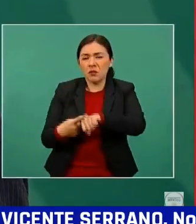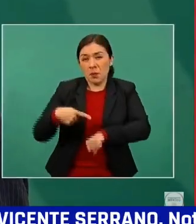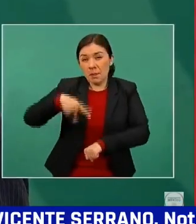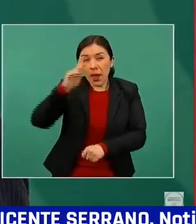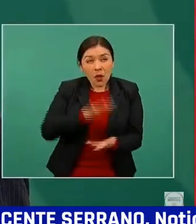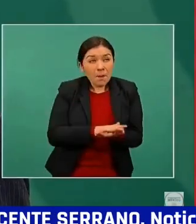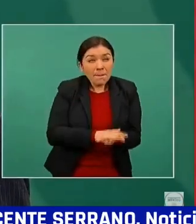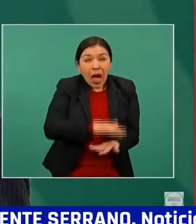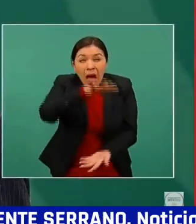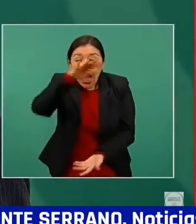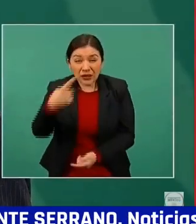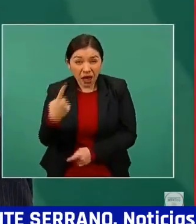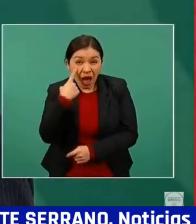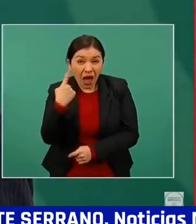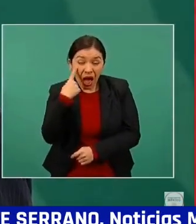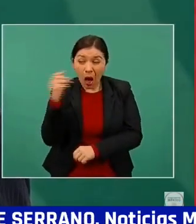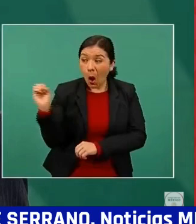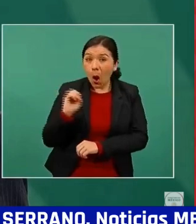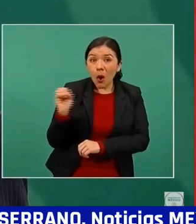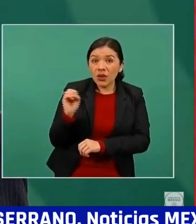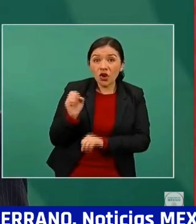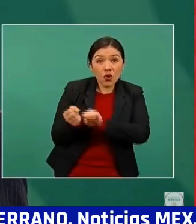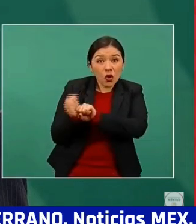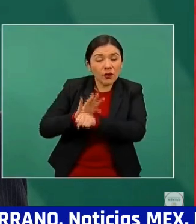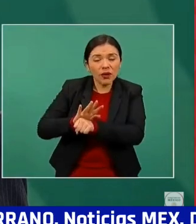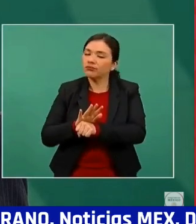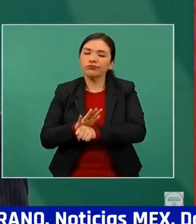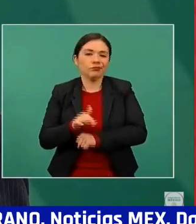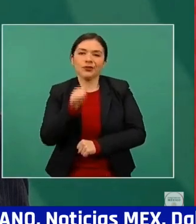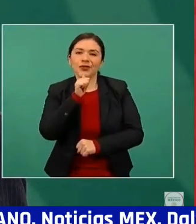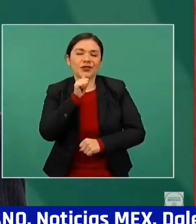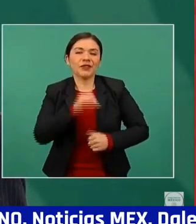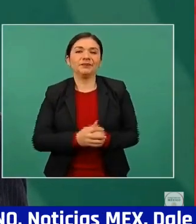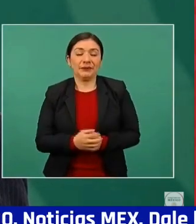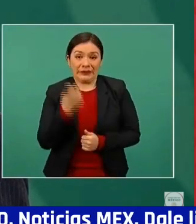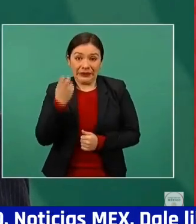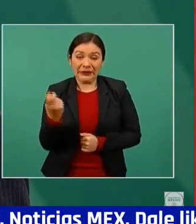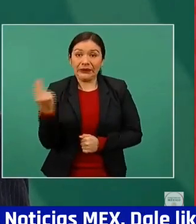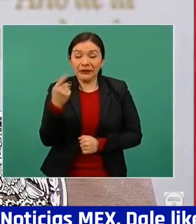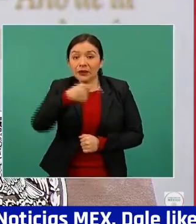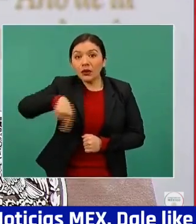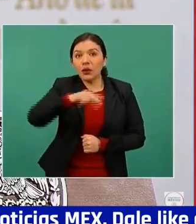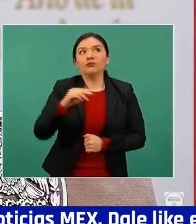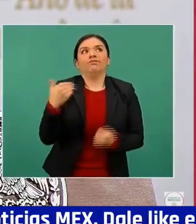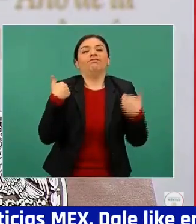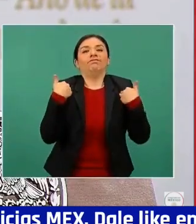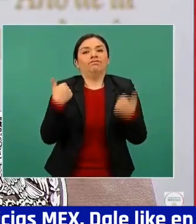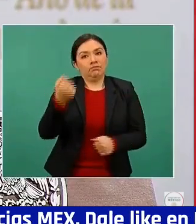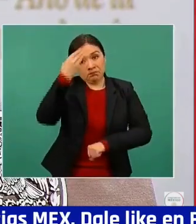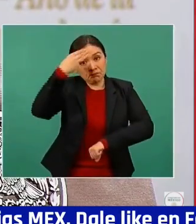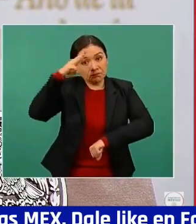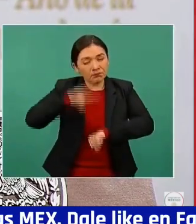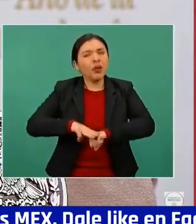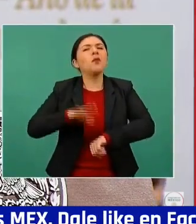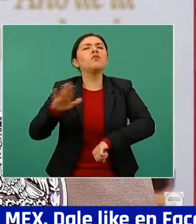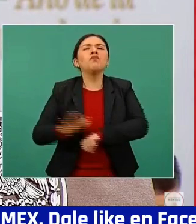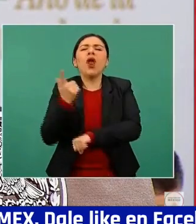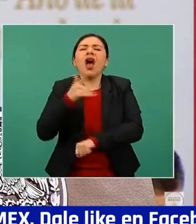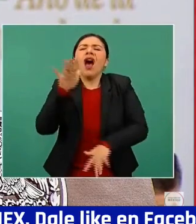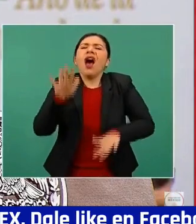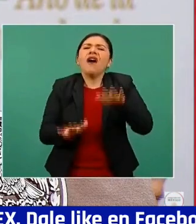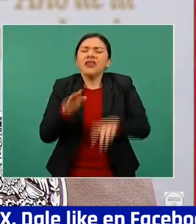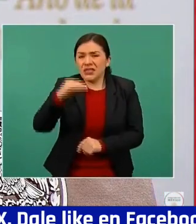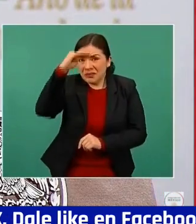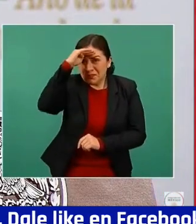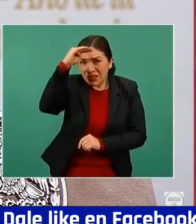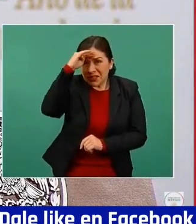predominante de la variante Omicron. Es muy importante no perder de vista esta información, porque con frecuencia se sobreestima